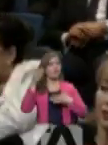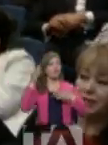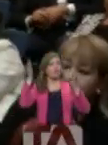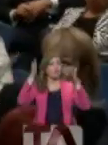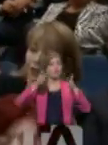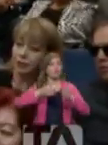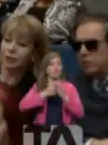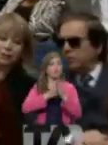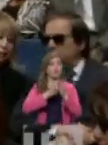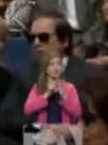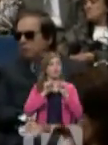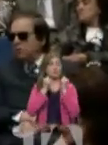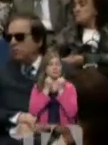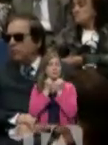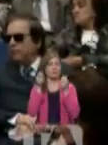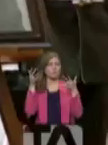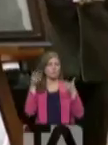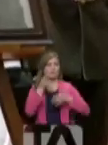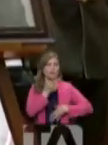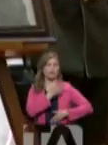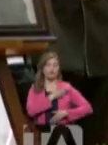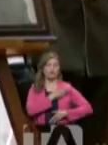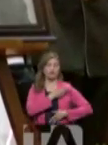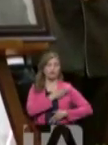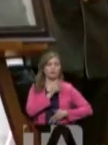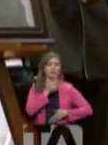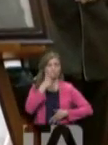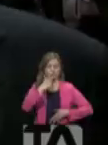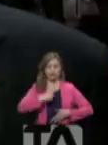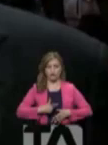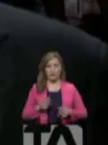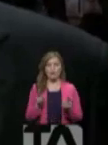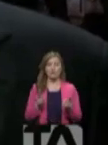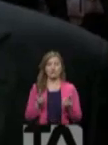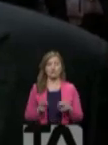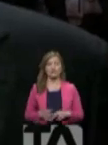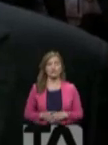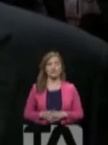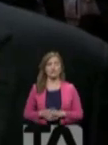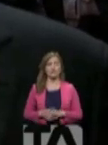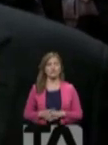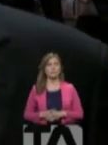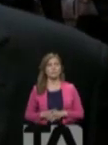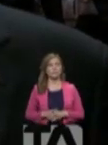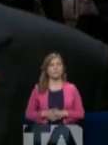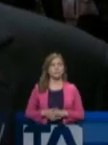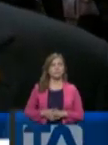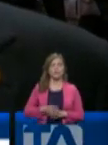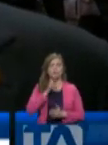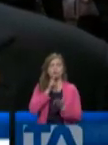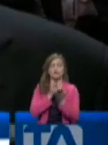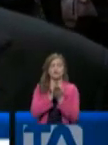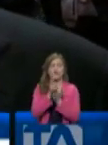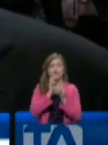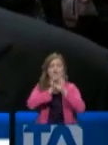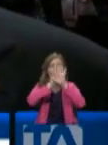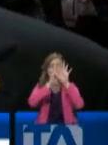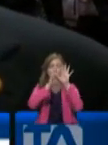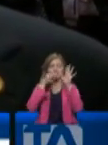luchador social, maestro universitario y como ser humano. Honrado, claro,